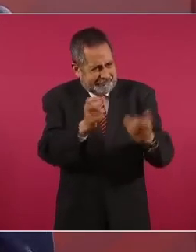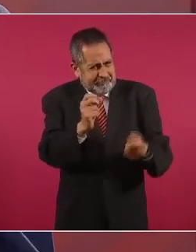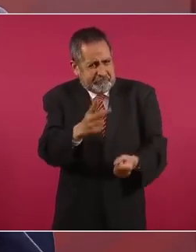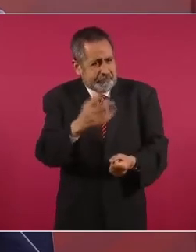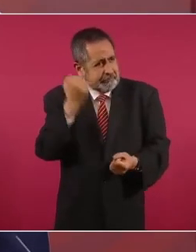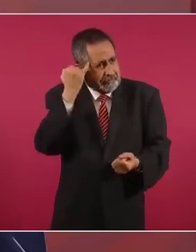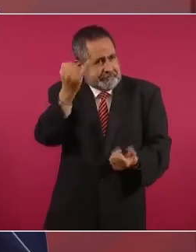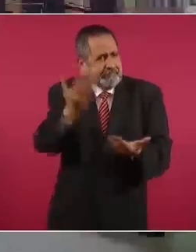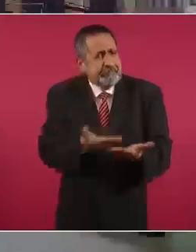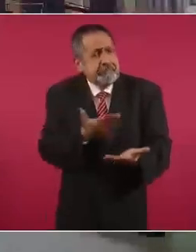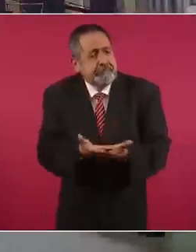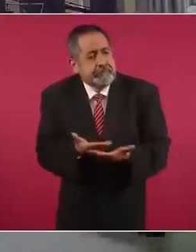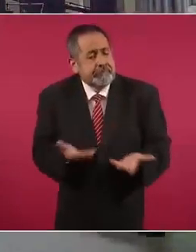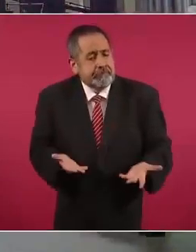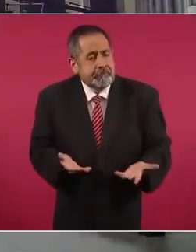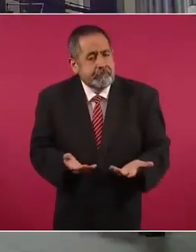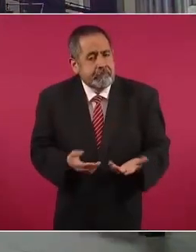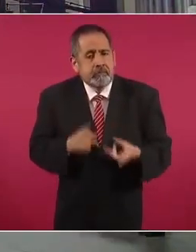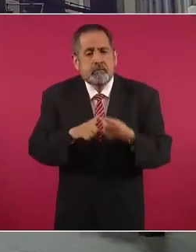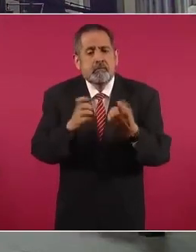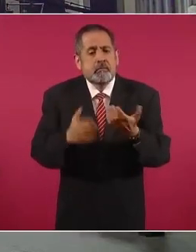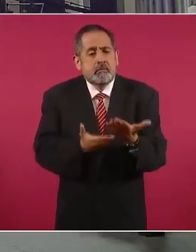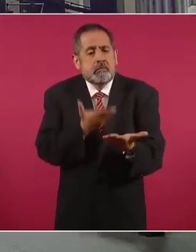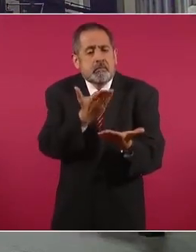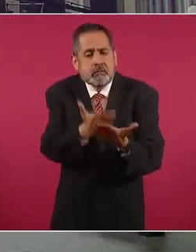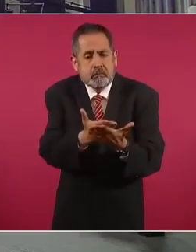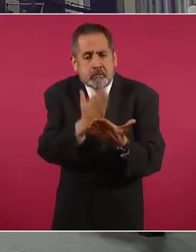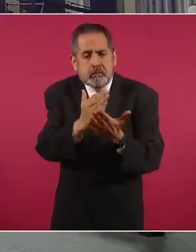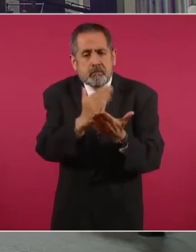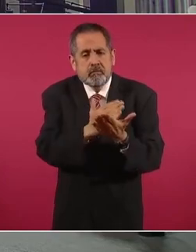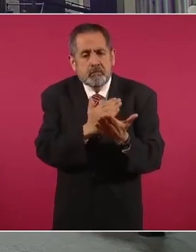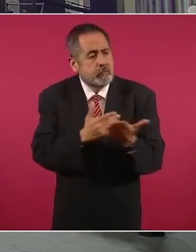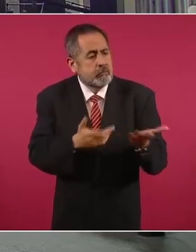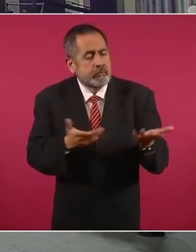O sea, su propuesta.